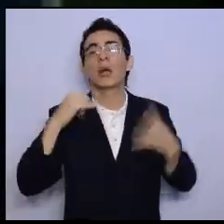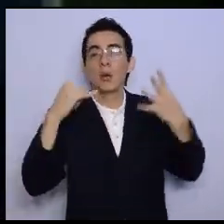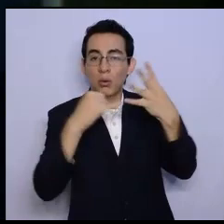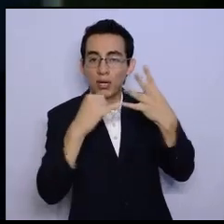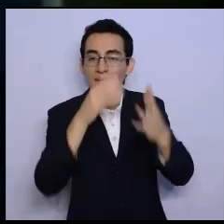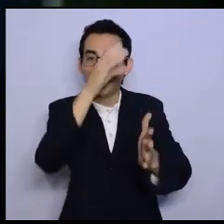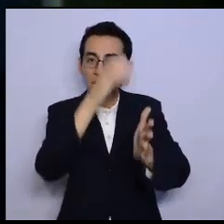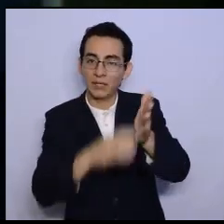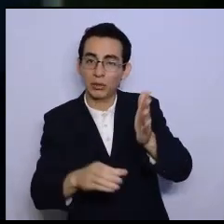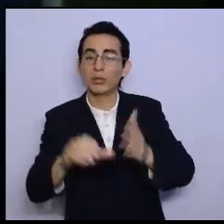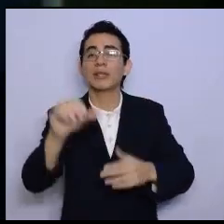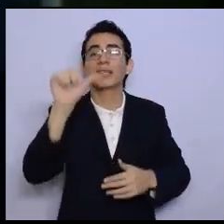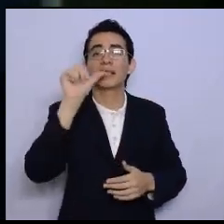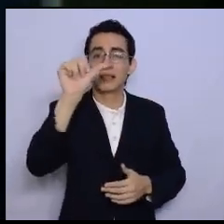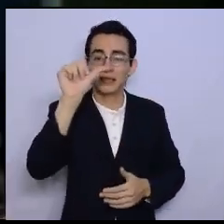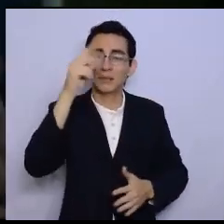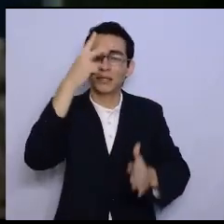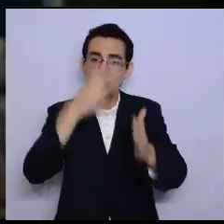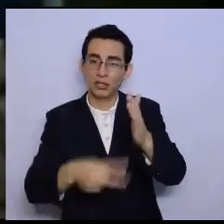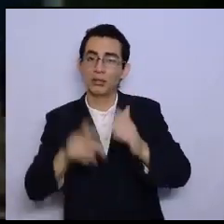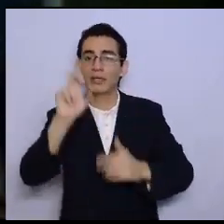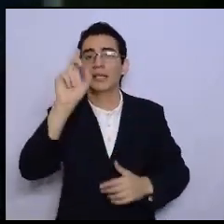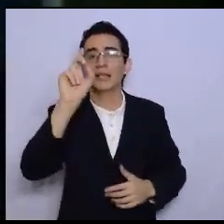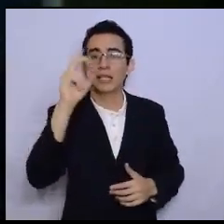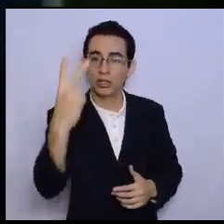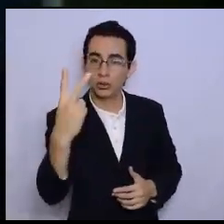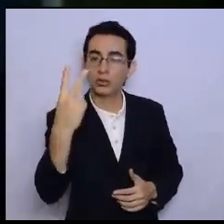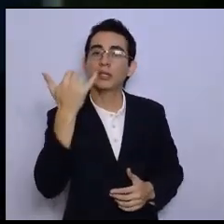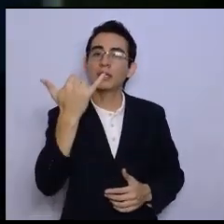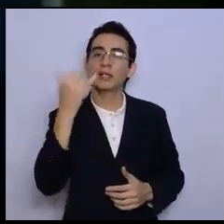búsquelo conmigo, Juan 16, 32 y 33,